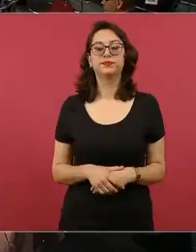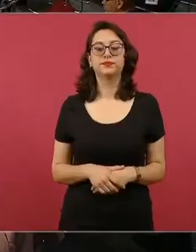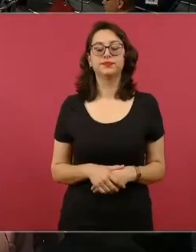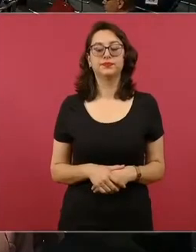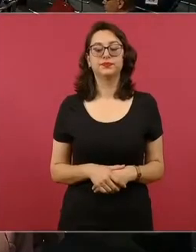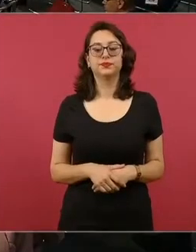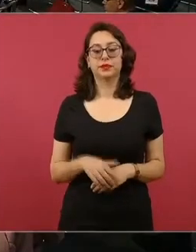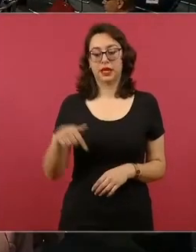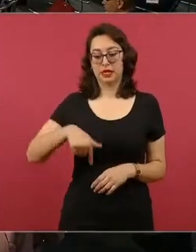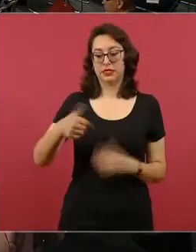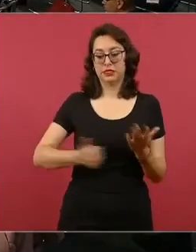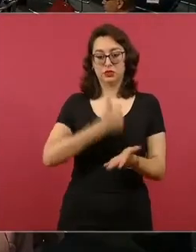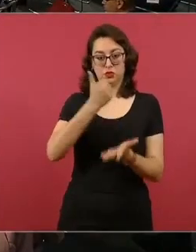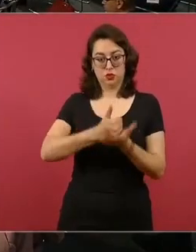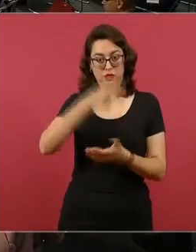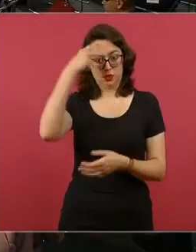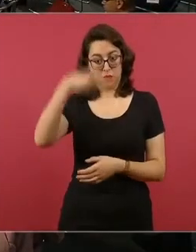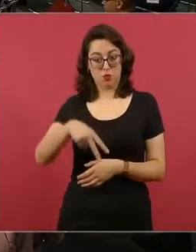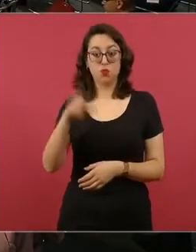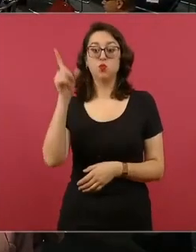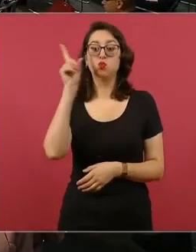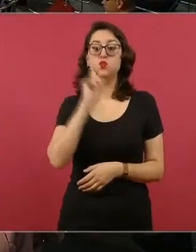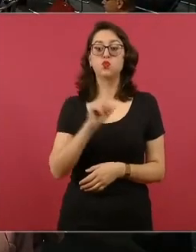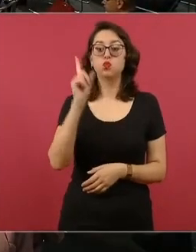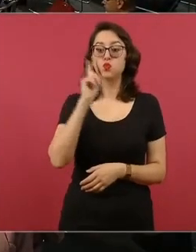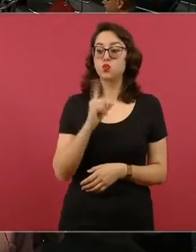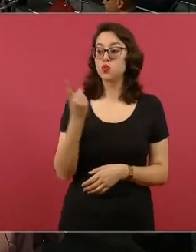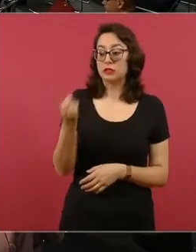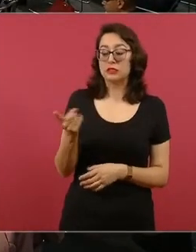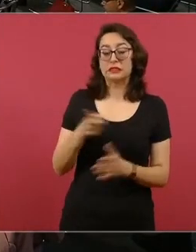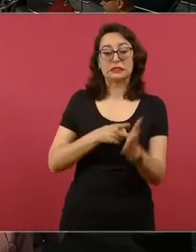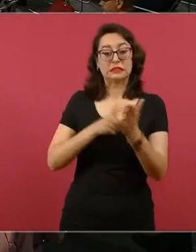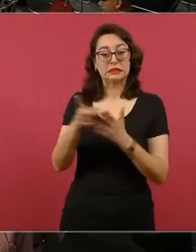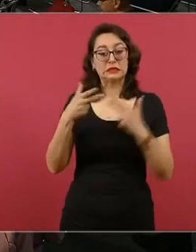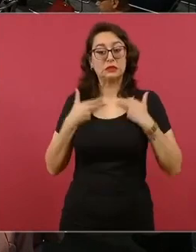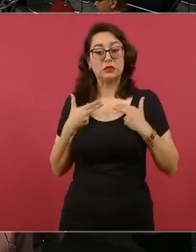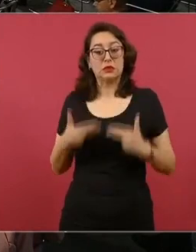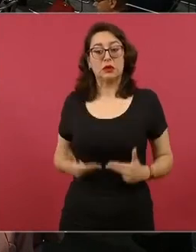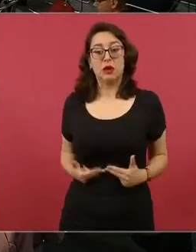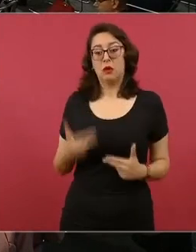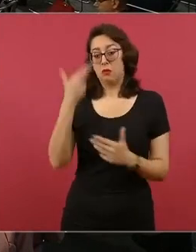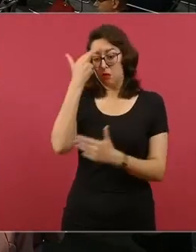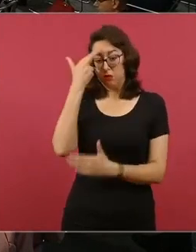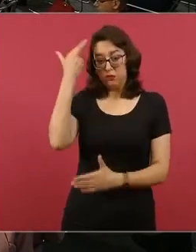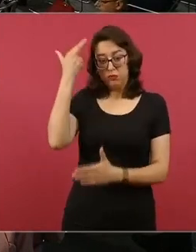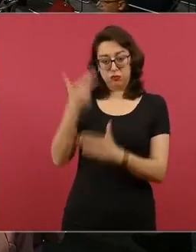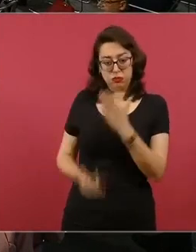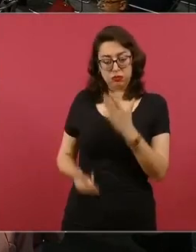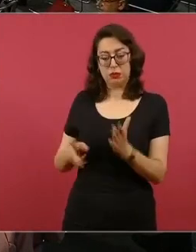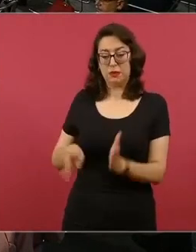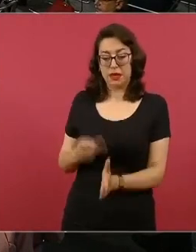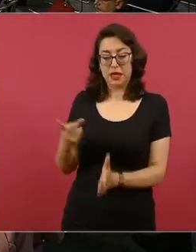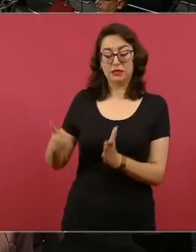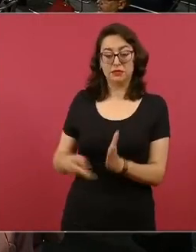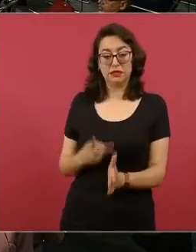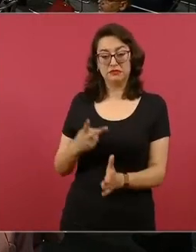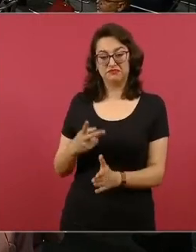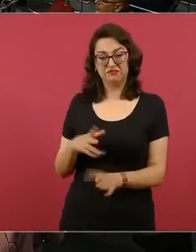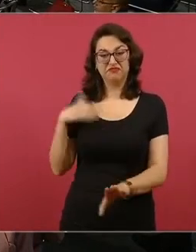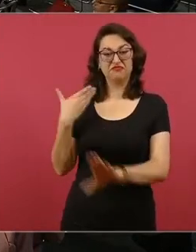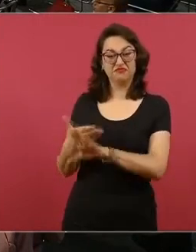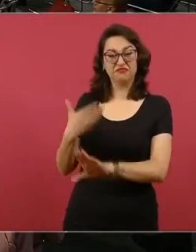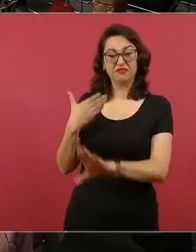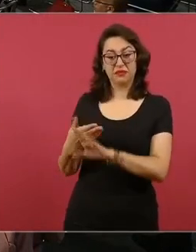hacerle saber a usted de las violaciones que ha sufrido a sus derechos humanos por parte del Instituto Mexicano del Seguro Social. En